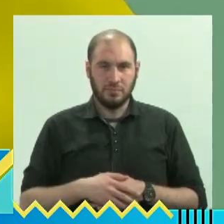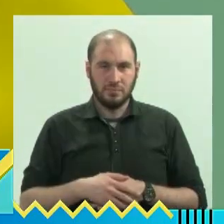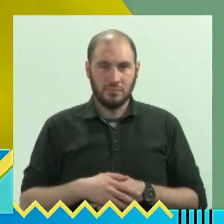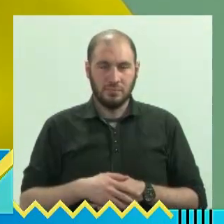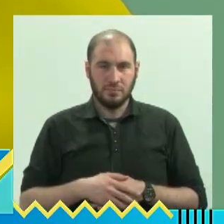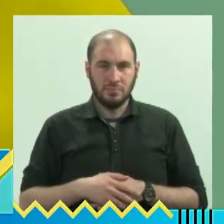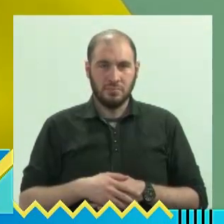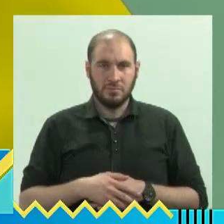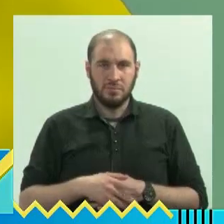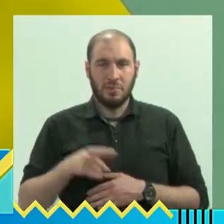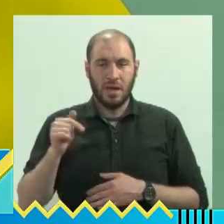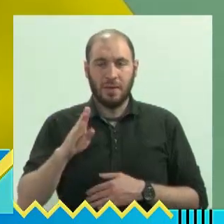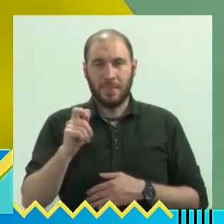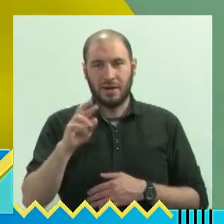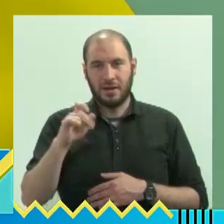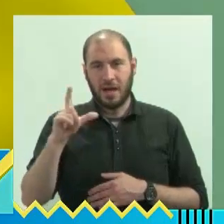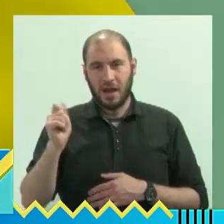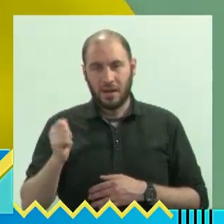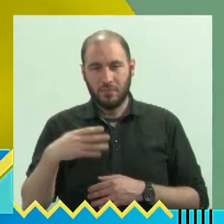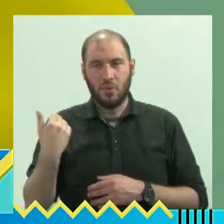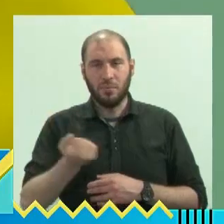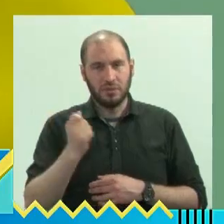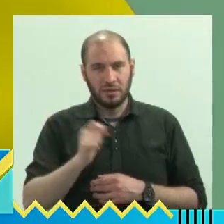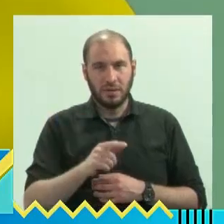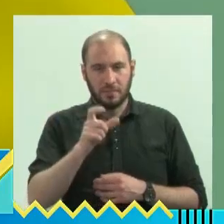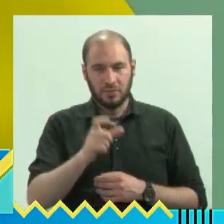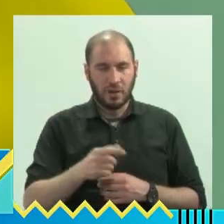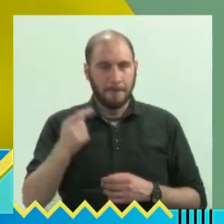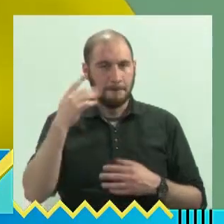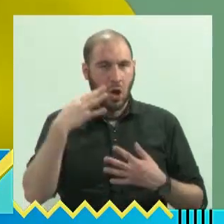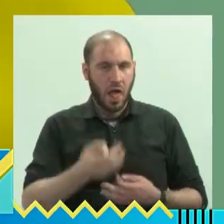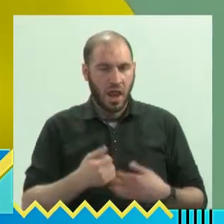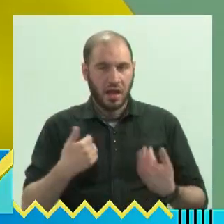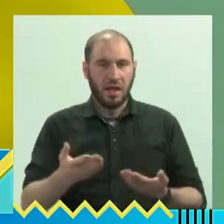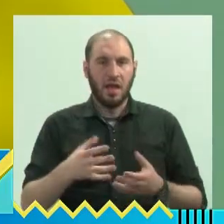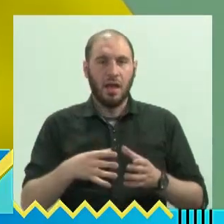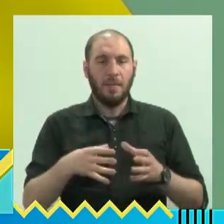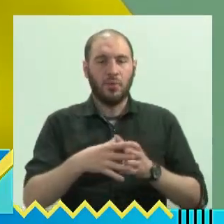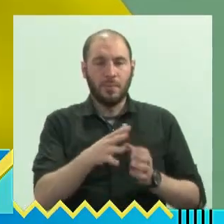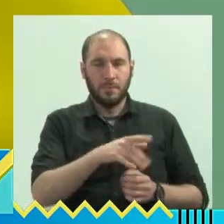Y bueno, y ahí Barcala es, digamos, significado como un héroe moral para las élites.